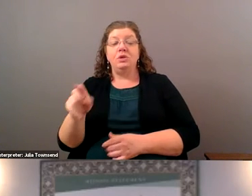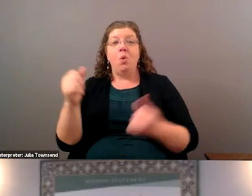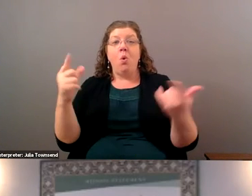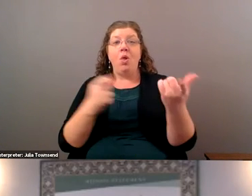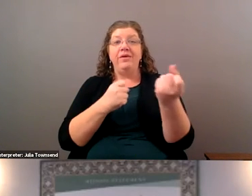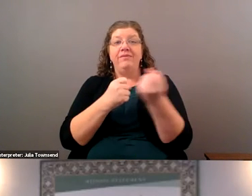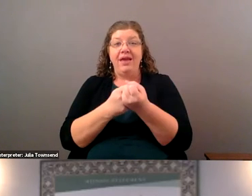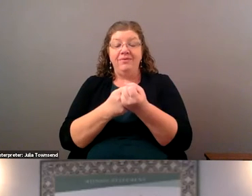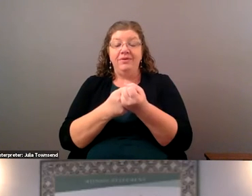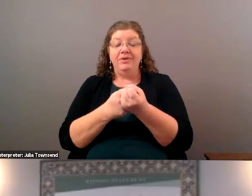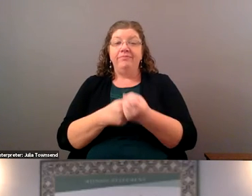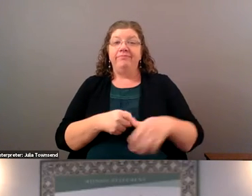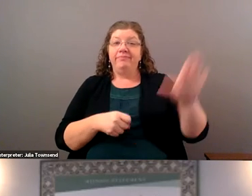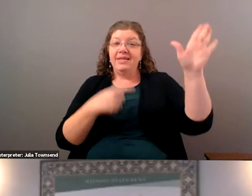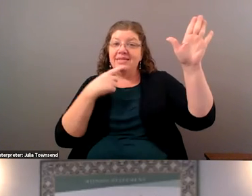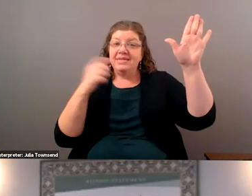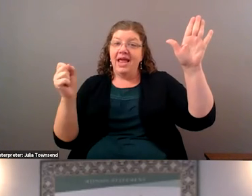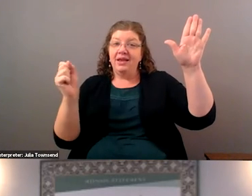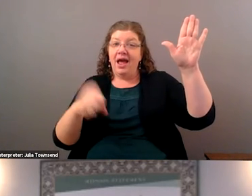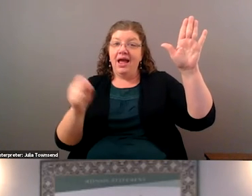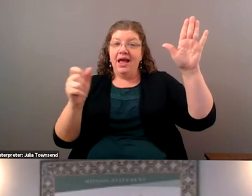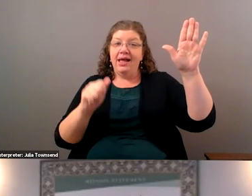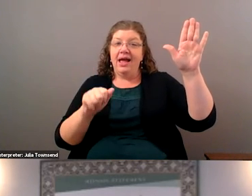y diga yo. Yo.